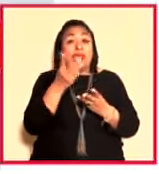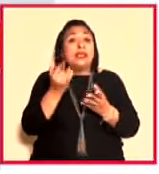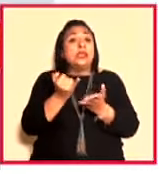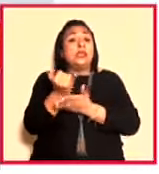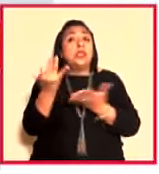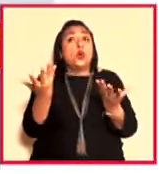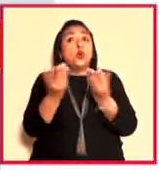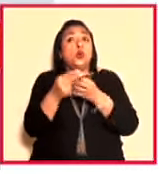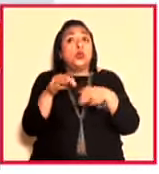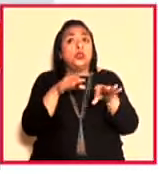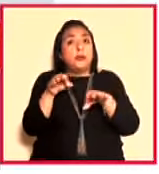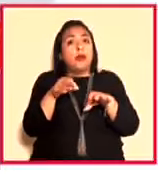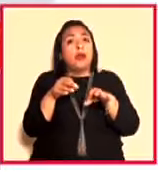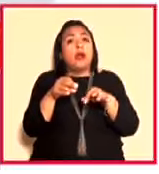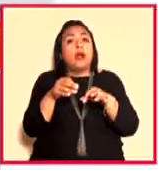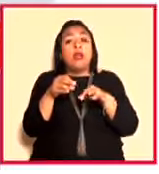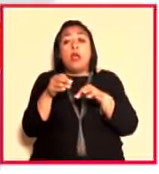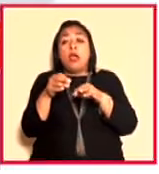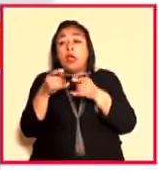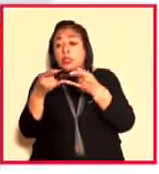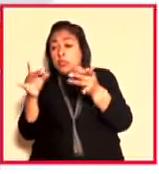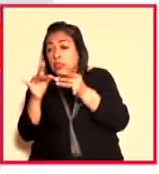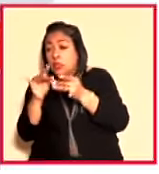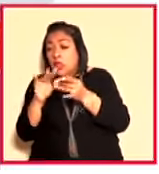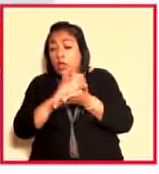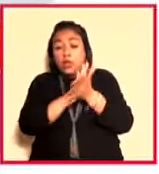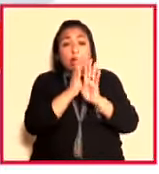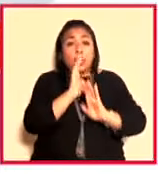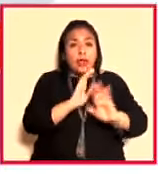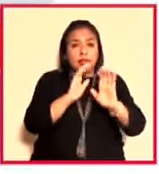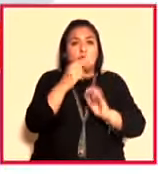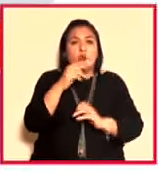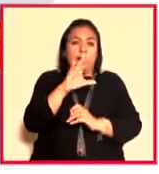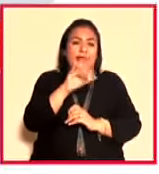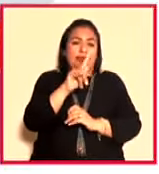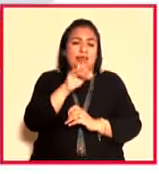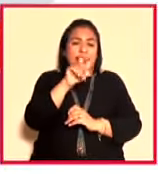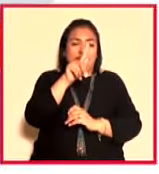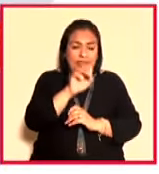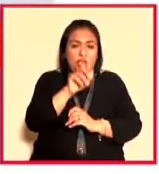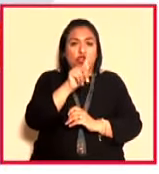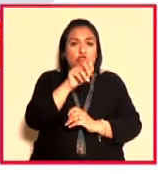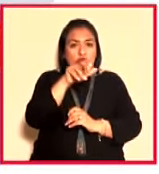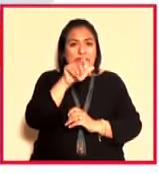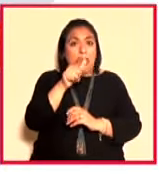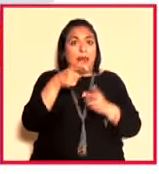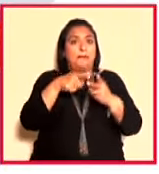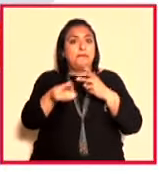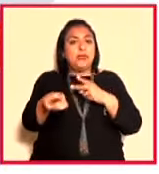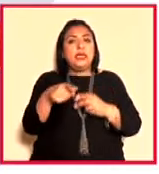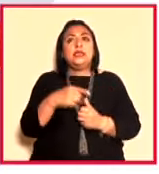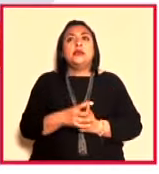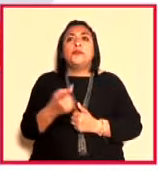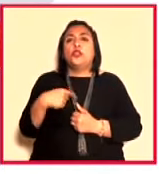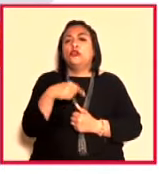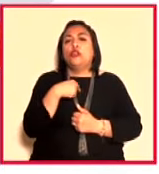llevar la crónica al canto. Así surgió Cantarte Tonalá. Nosotros nos sacamos de la